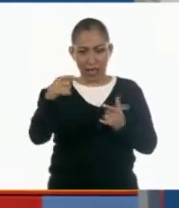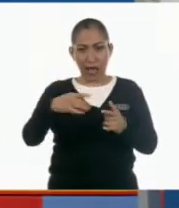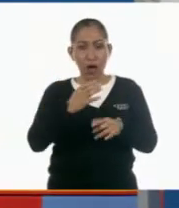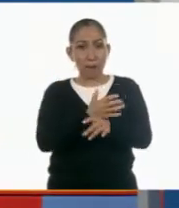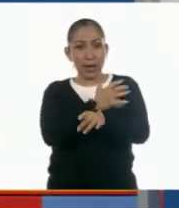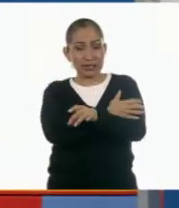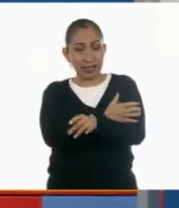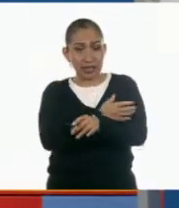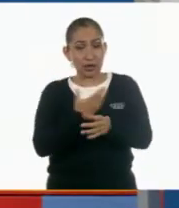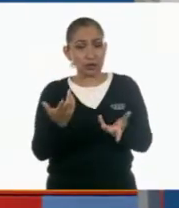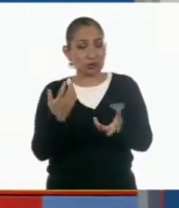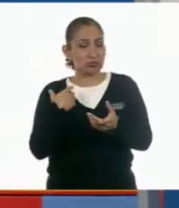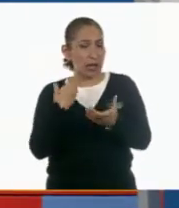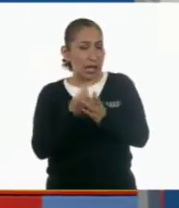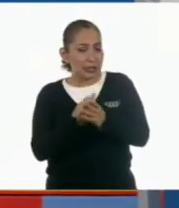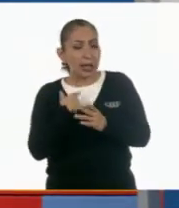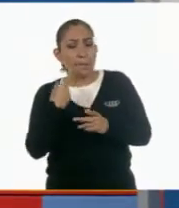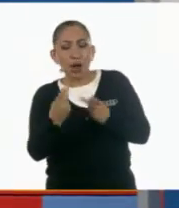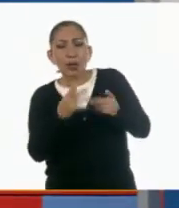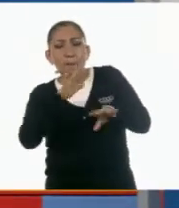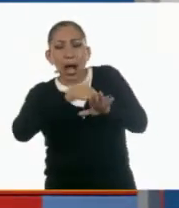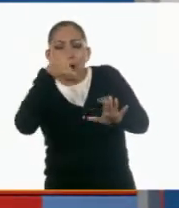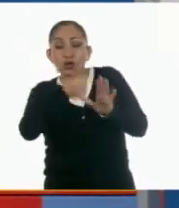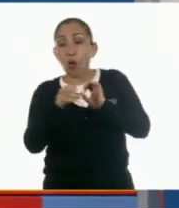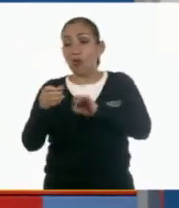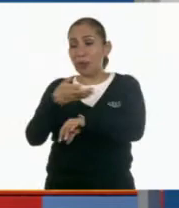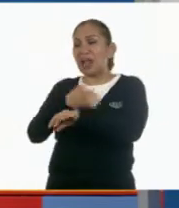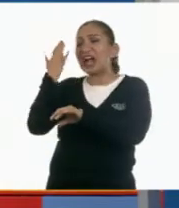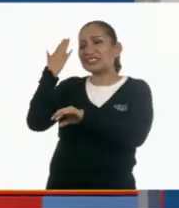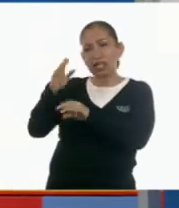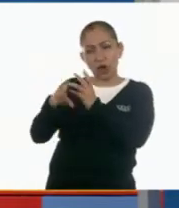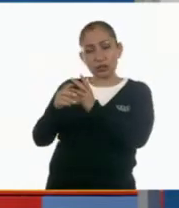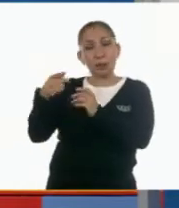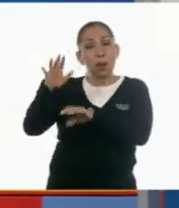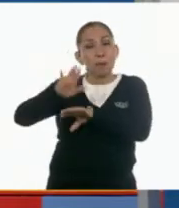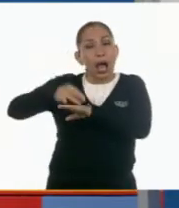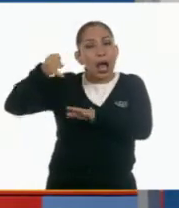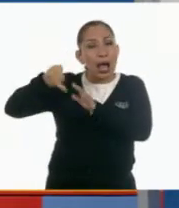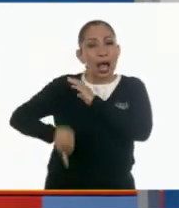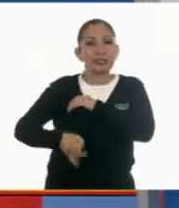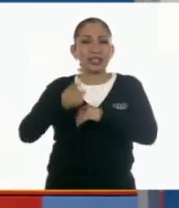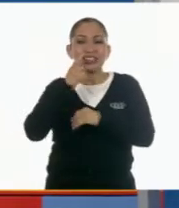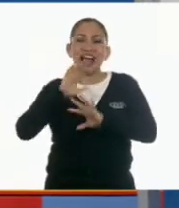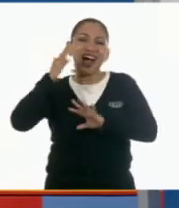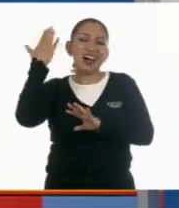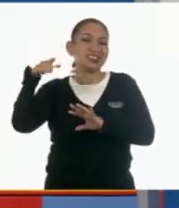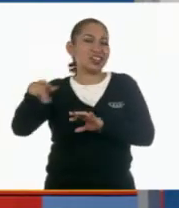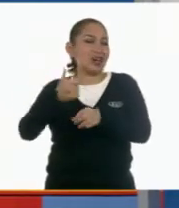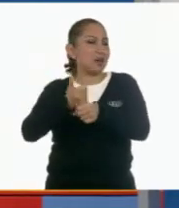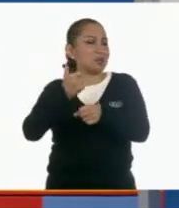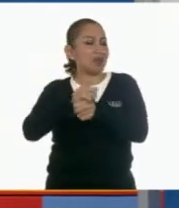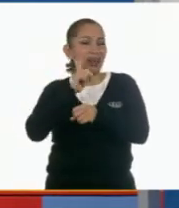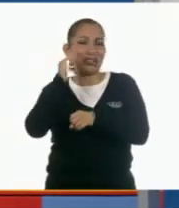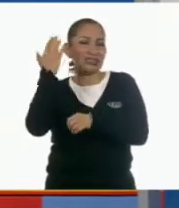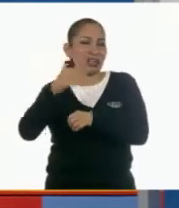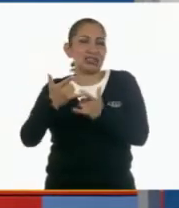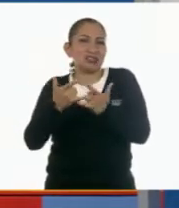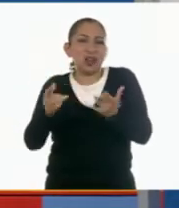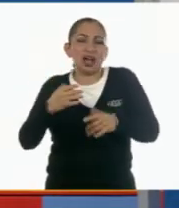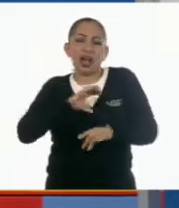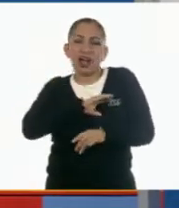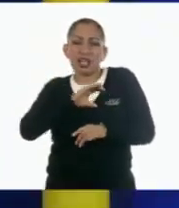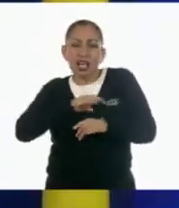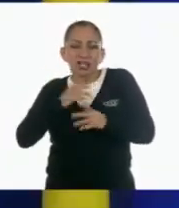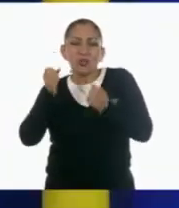puedas seguir explorando, puedas preguntarle, o de tu familia. A veces nosotros decimos, voy a hacer la biografía de mi abuelita porque la admiro, la